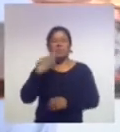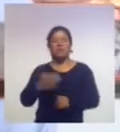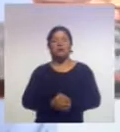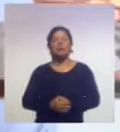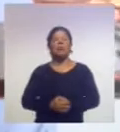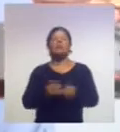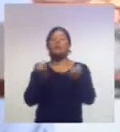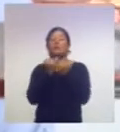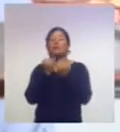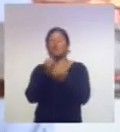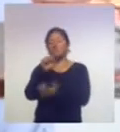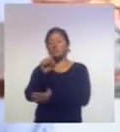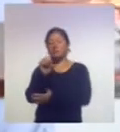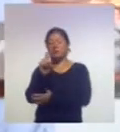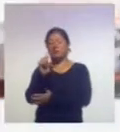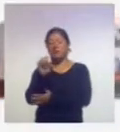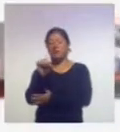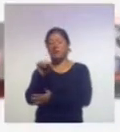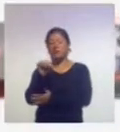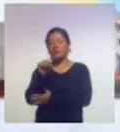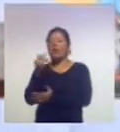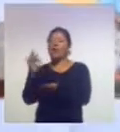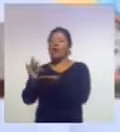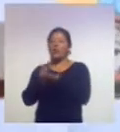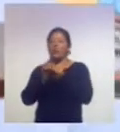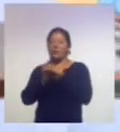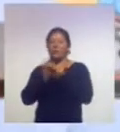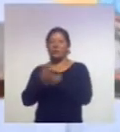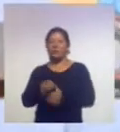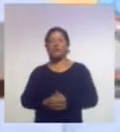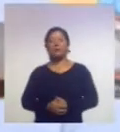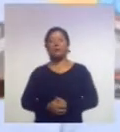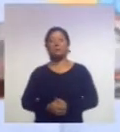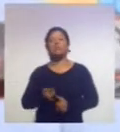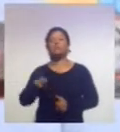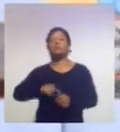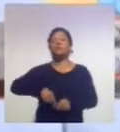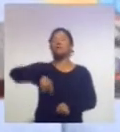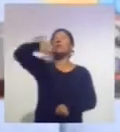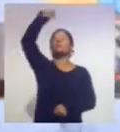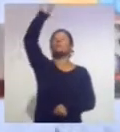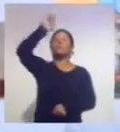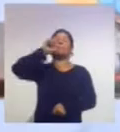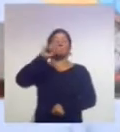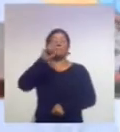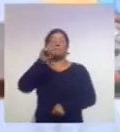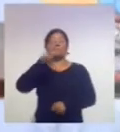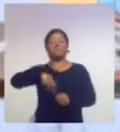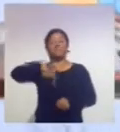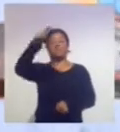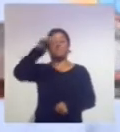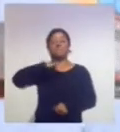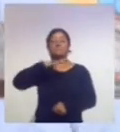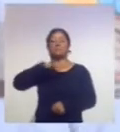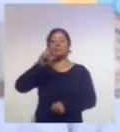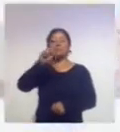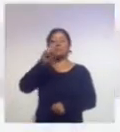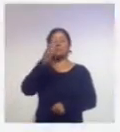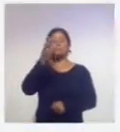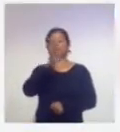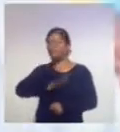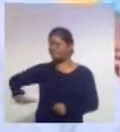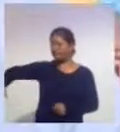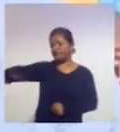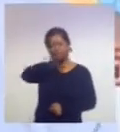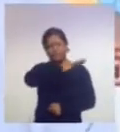de Sedena que nos venga a apoyar en esa situación. Si un castillo mide 20 metros, tenemos que tener 23 metros a la redonda, acordonar esa